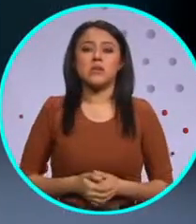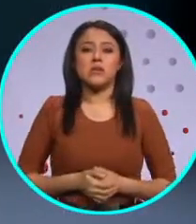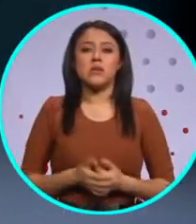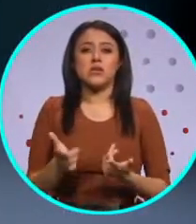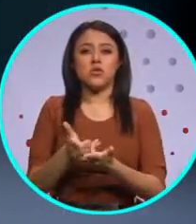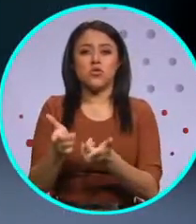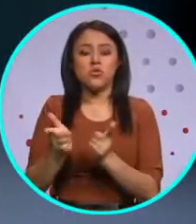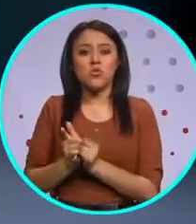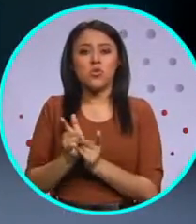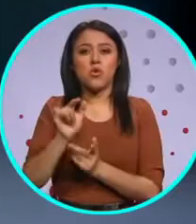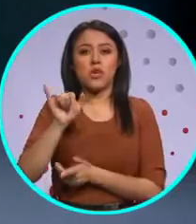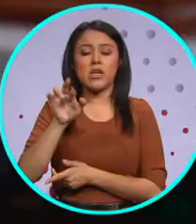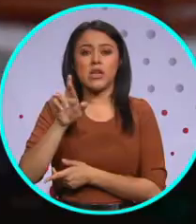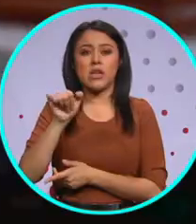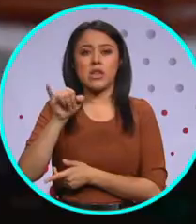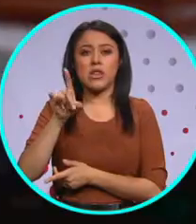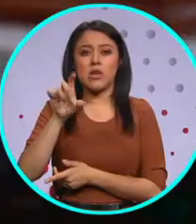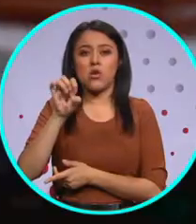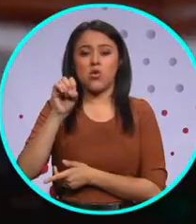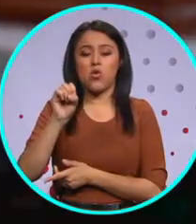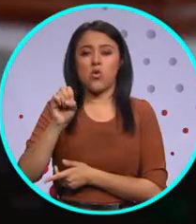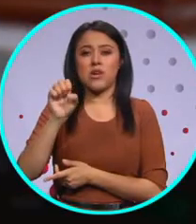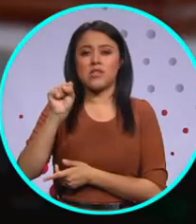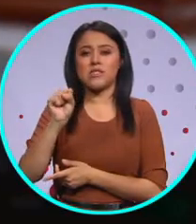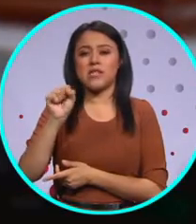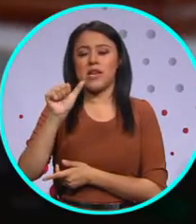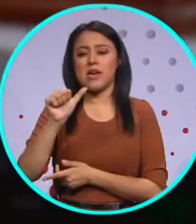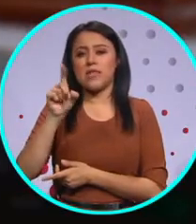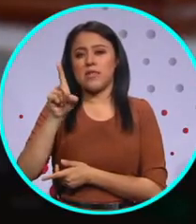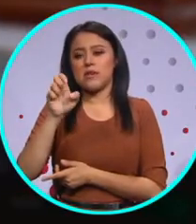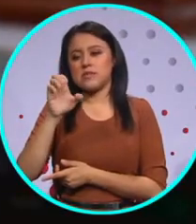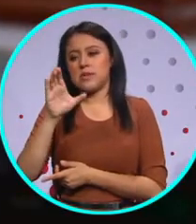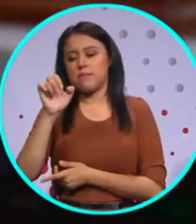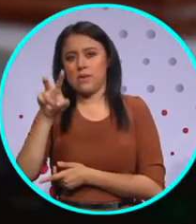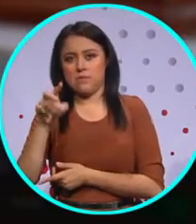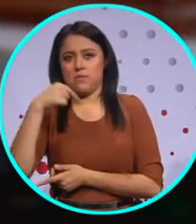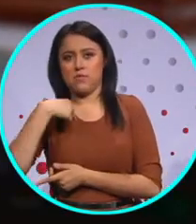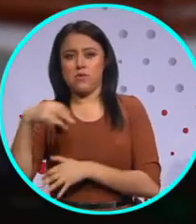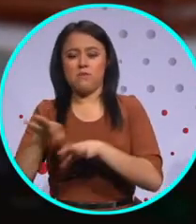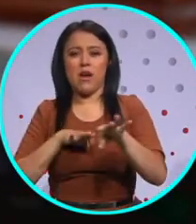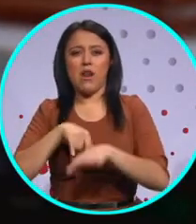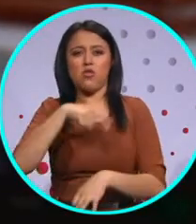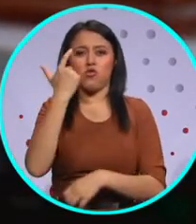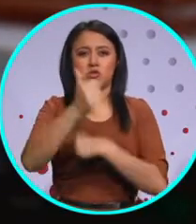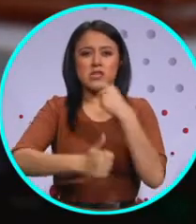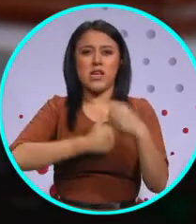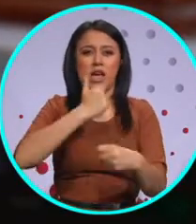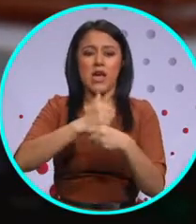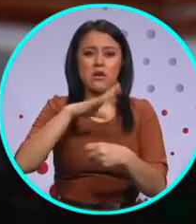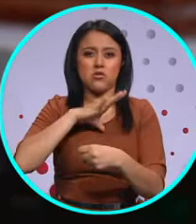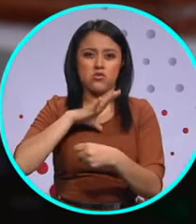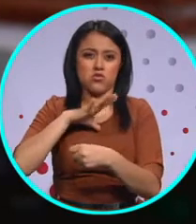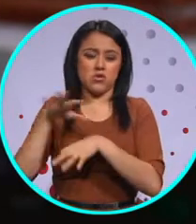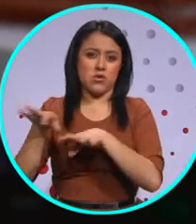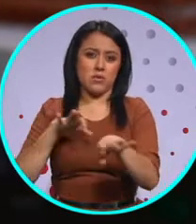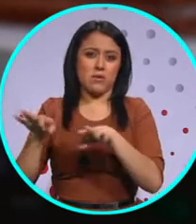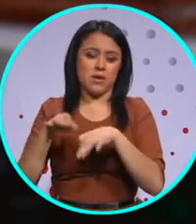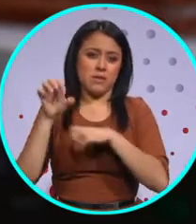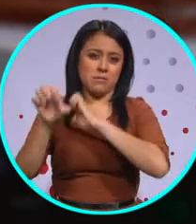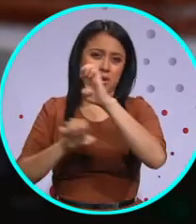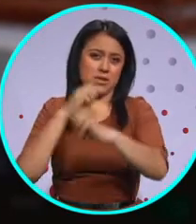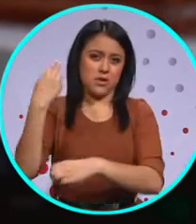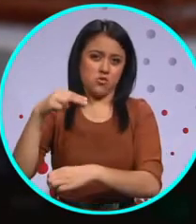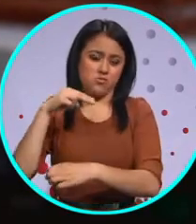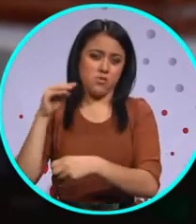iridio les sea de seve en la cual de 12 años me tuvieron bajo ese régimen de esta empresa